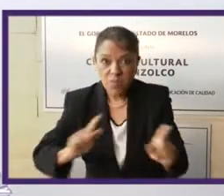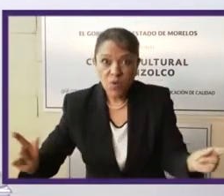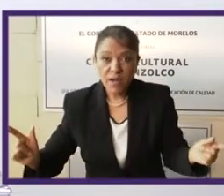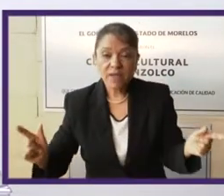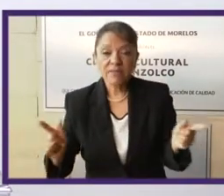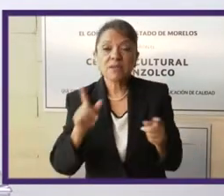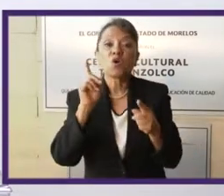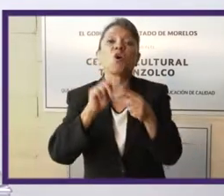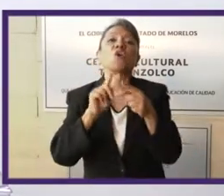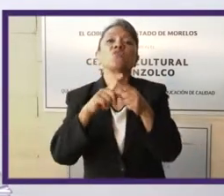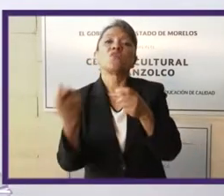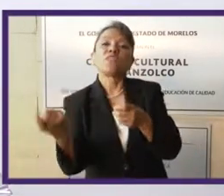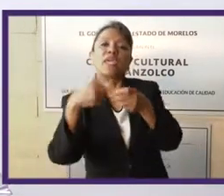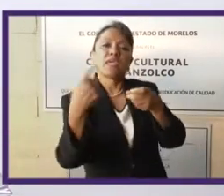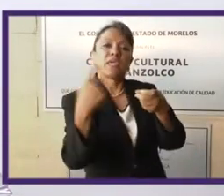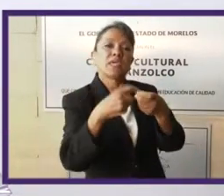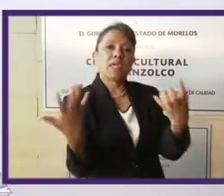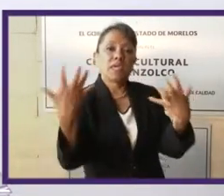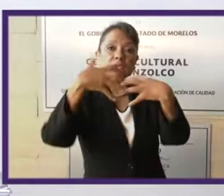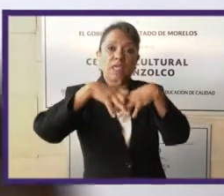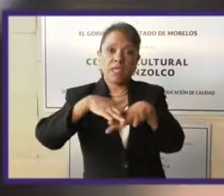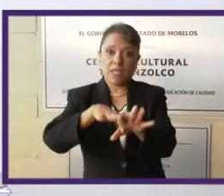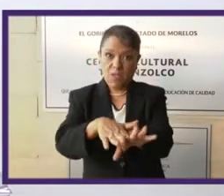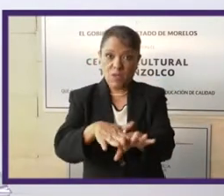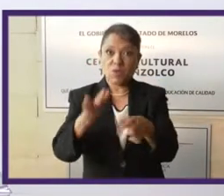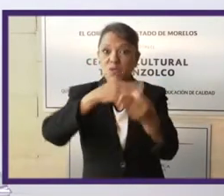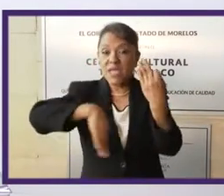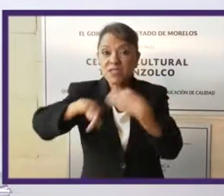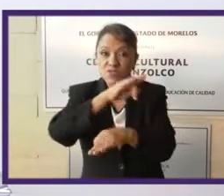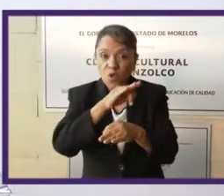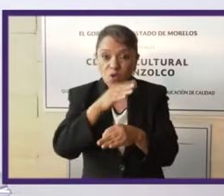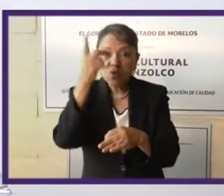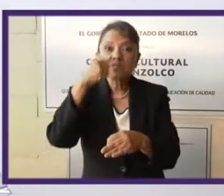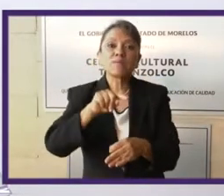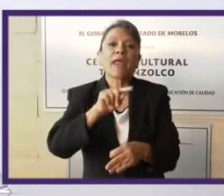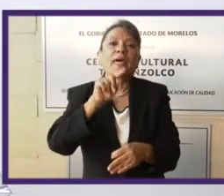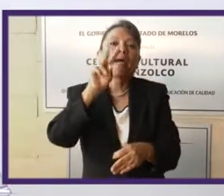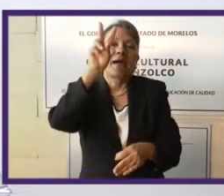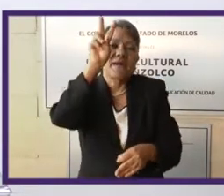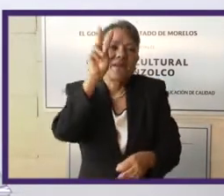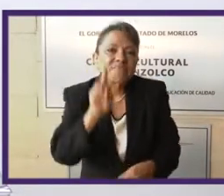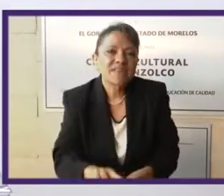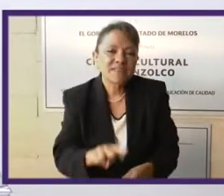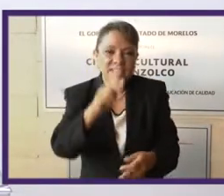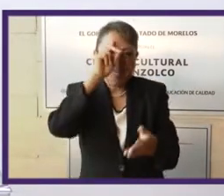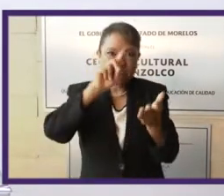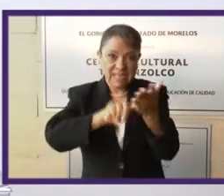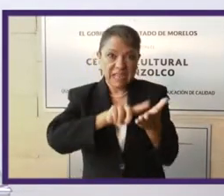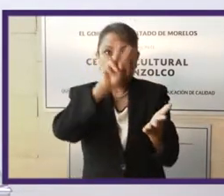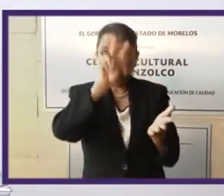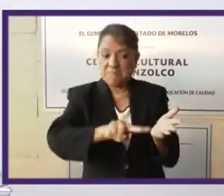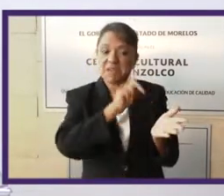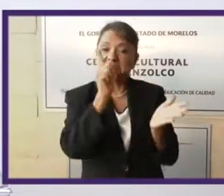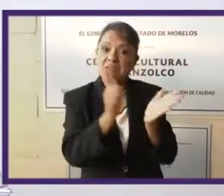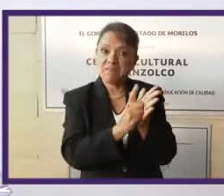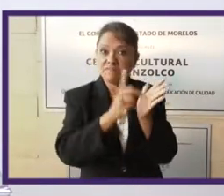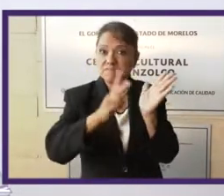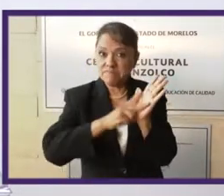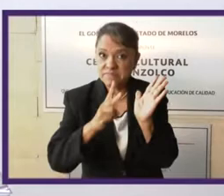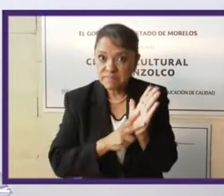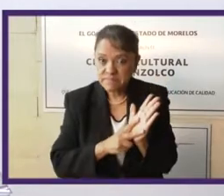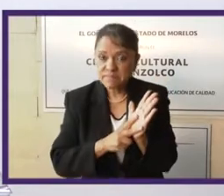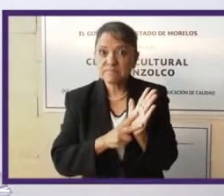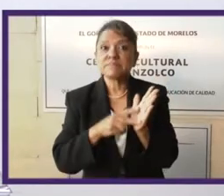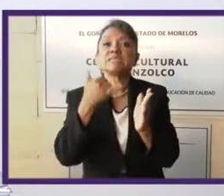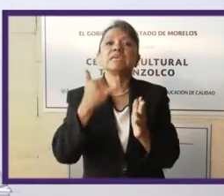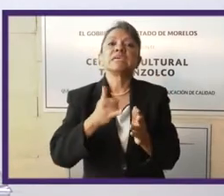se incluyan todas y todos para que le dé credibilidad para que le dé legitimidad y que haya la garantía